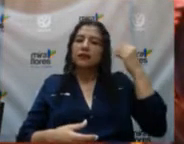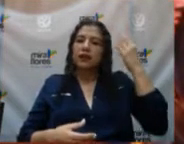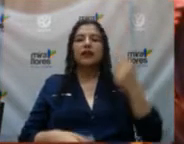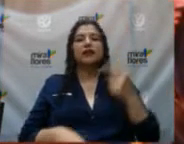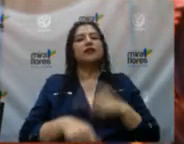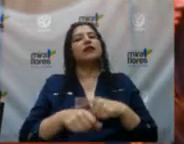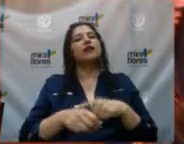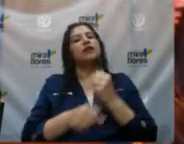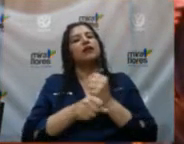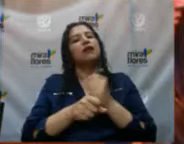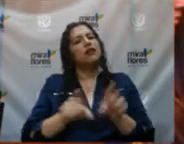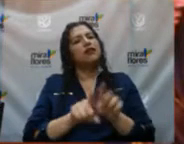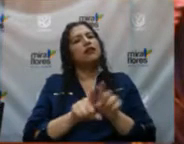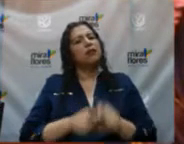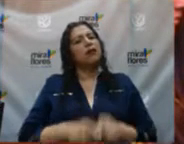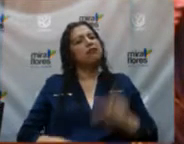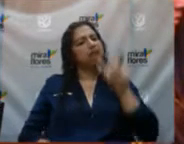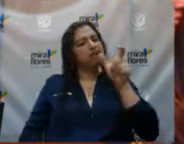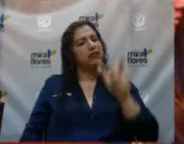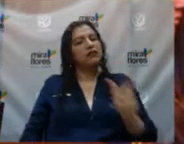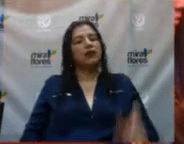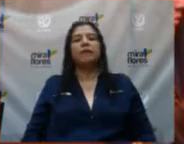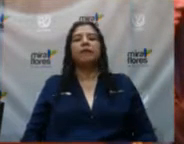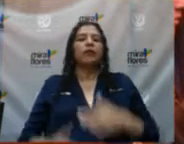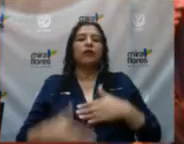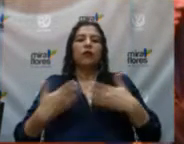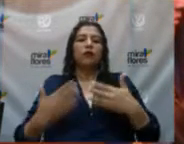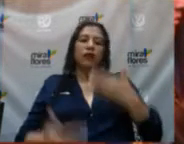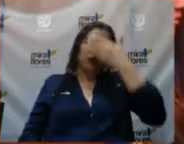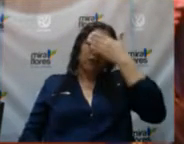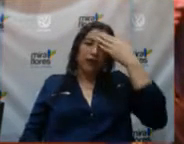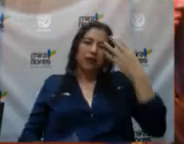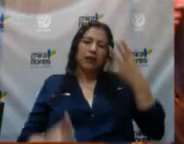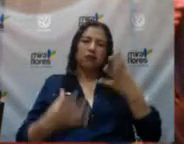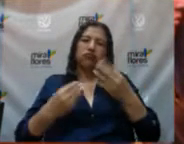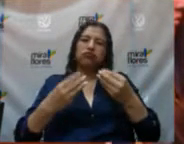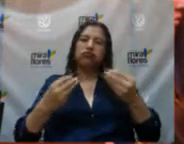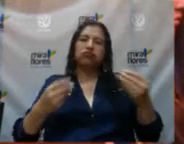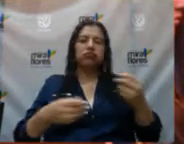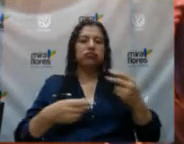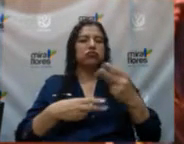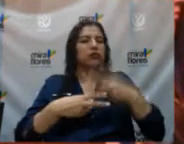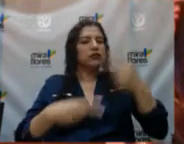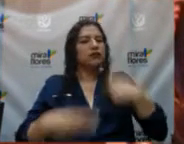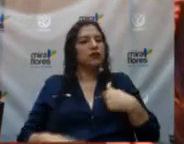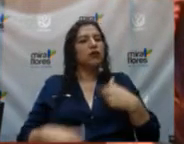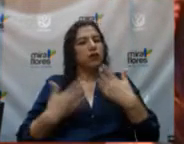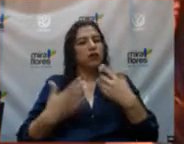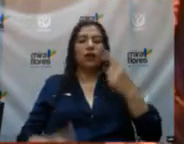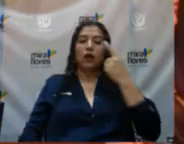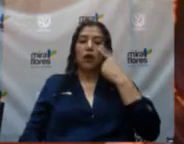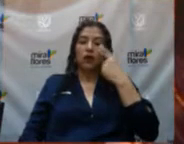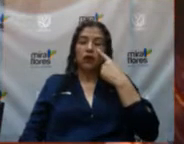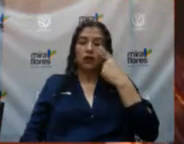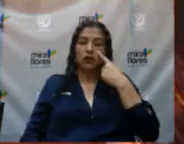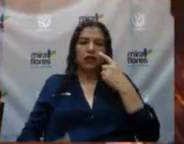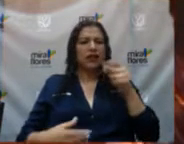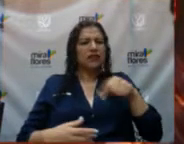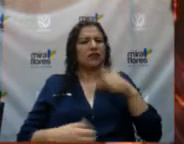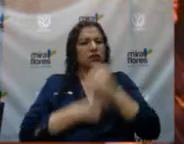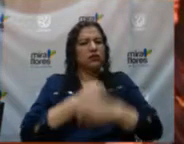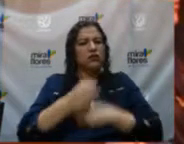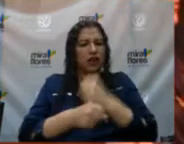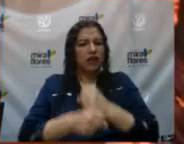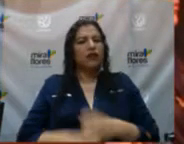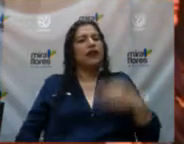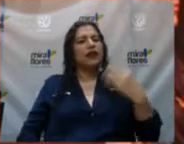tanto laborales como personales. No puedo olvidarme de la cantidad de vecinos que he logrado conocer a través de tantos años y